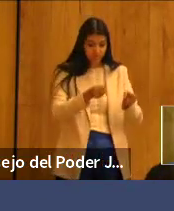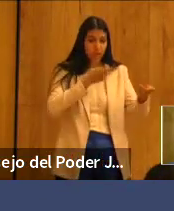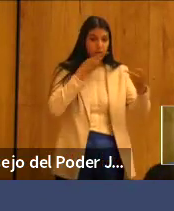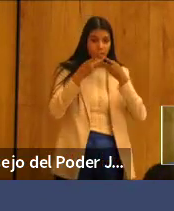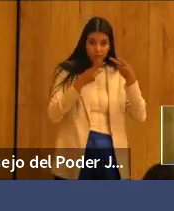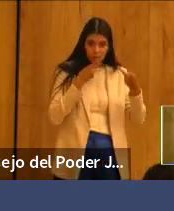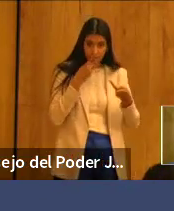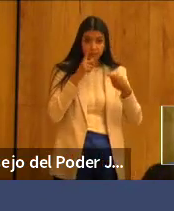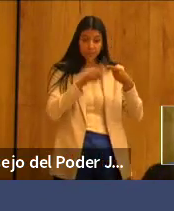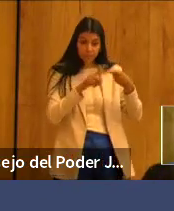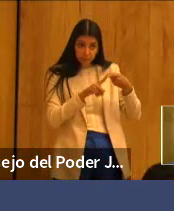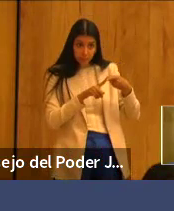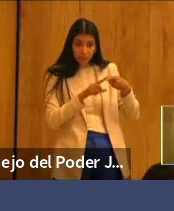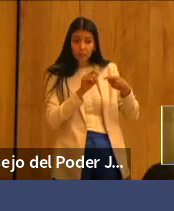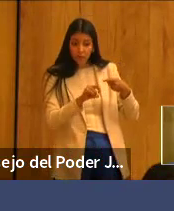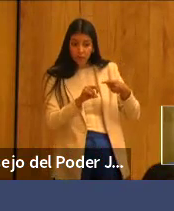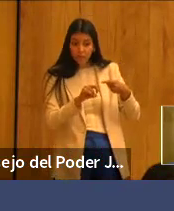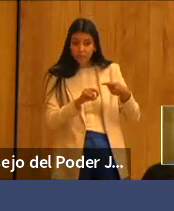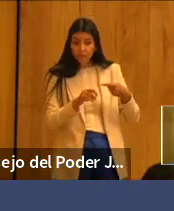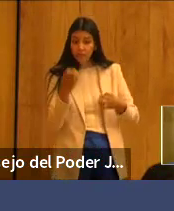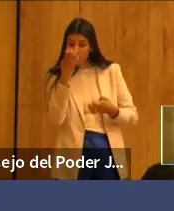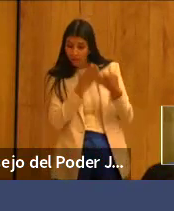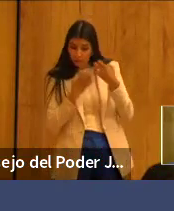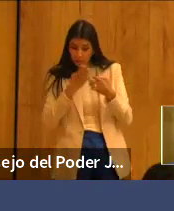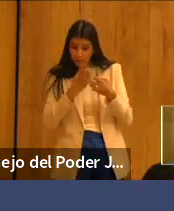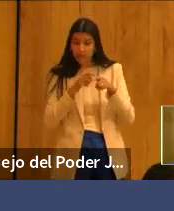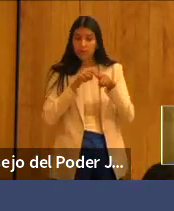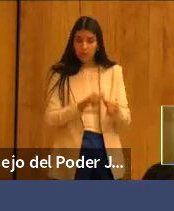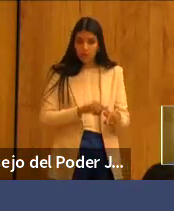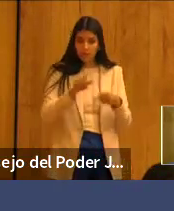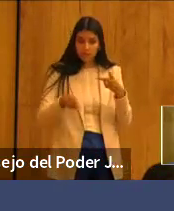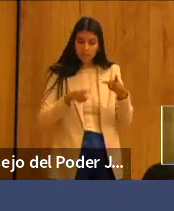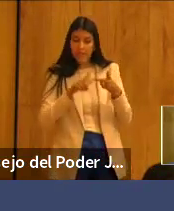niveles. Si pasa uno, se valora para el siguiente. Y licitud, no hubo.